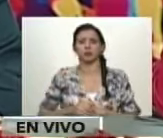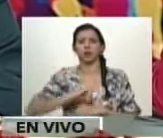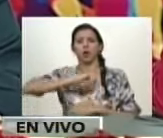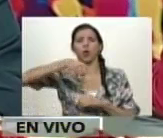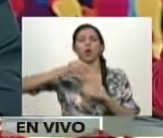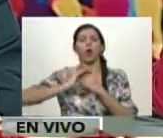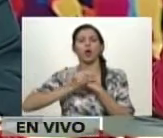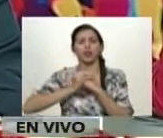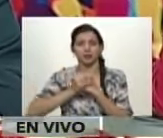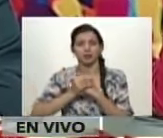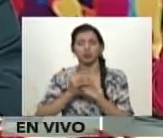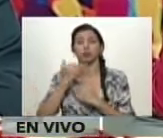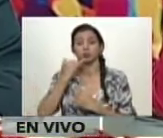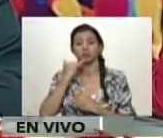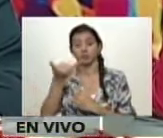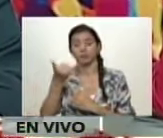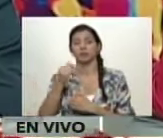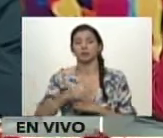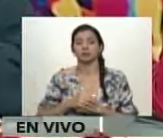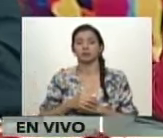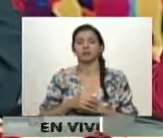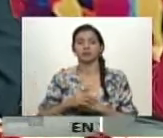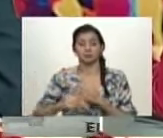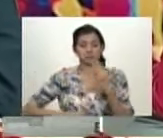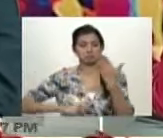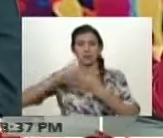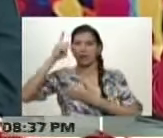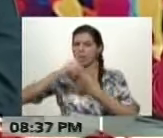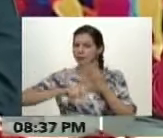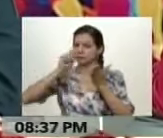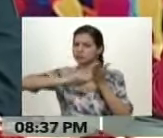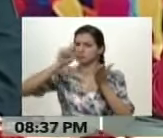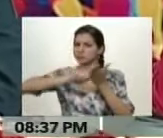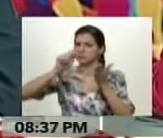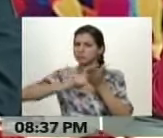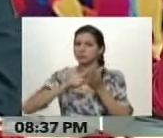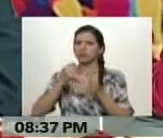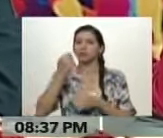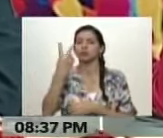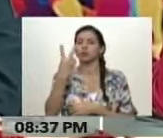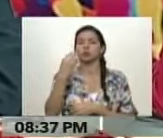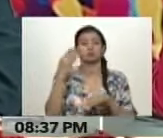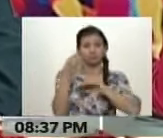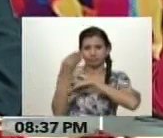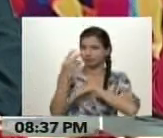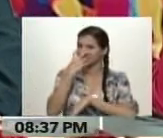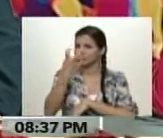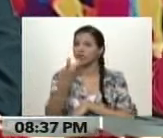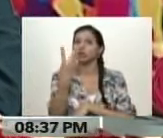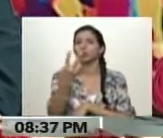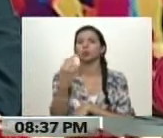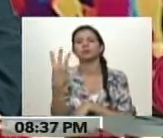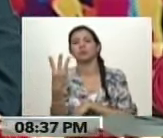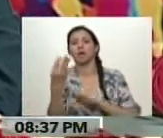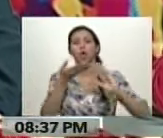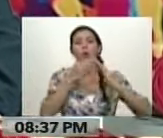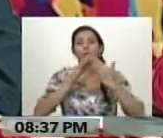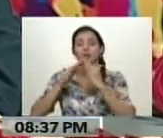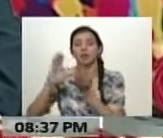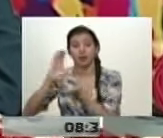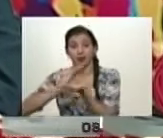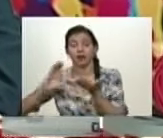llamé, Jorge Rodríguez hizo un plan de recorrer dos o tres comunidades de nuestra